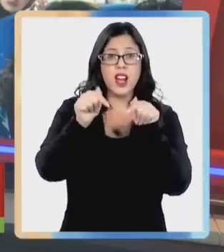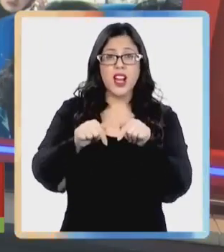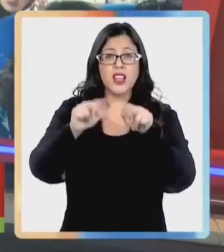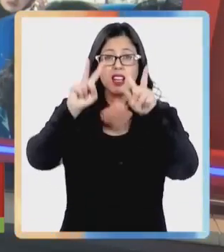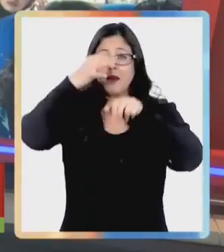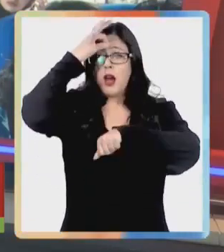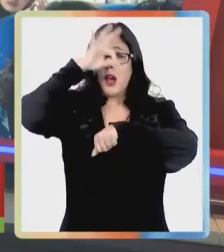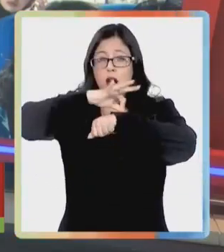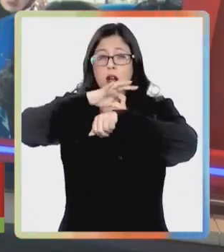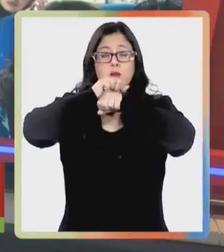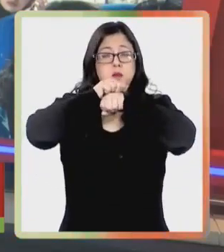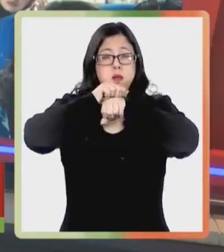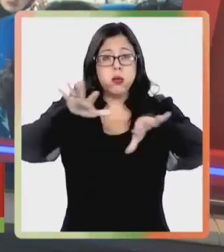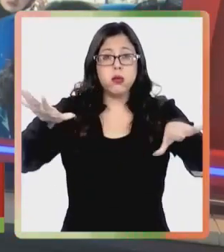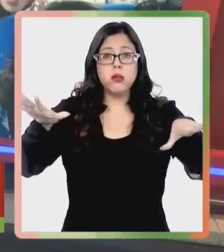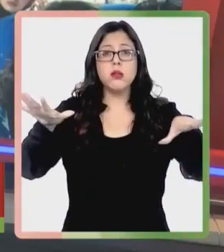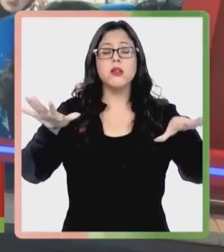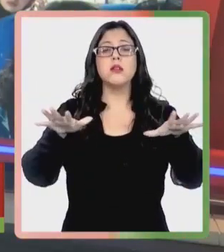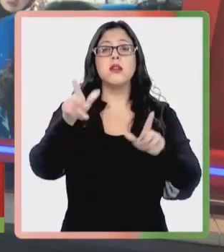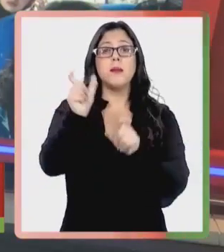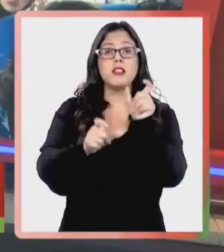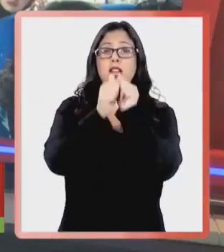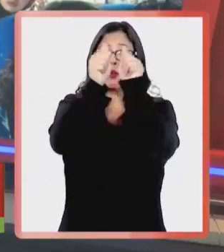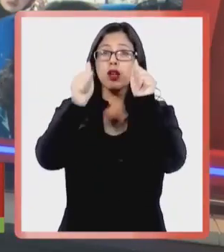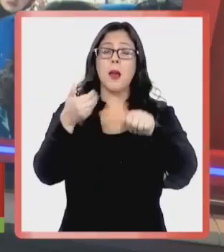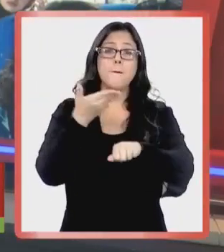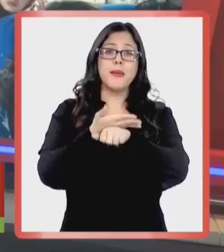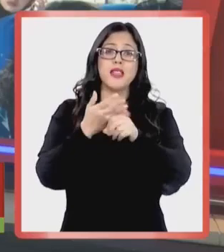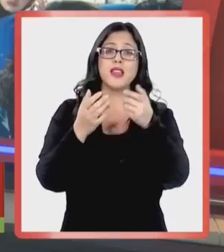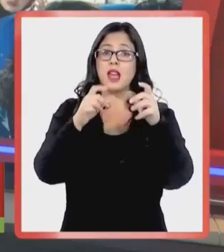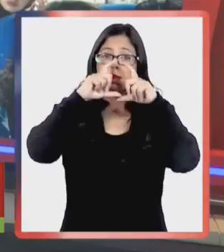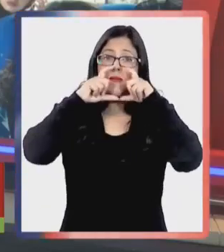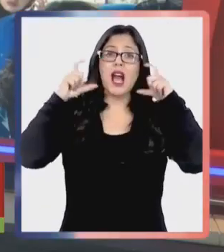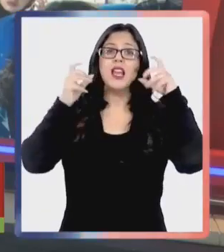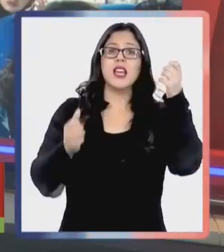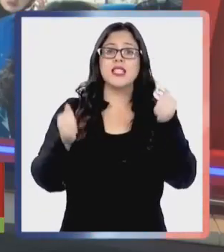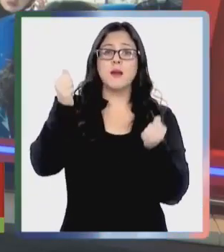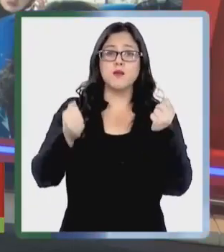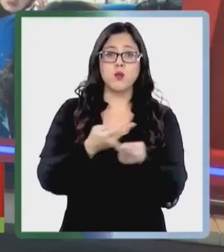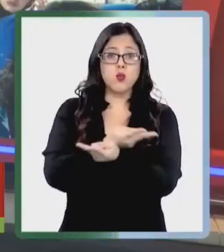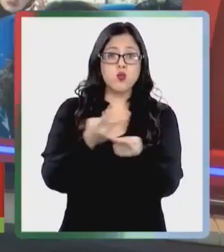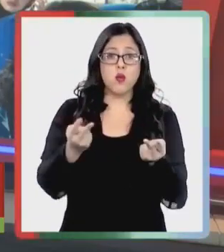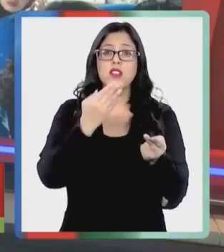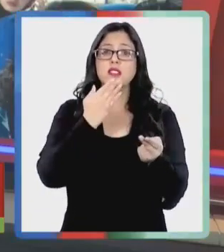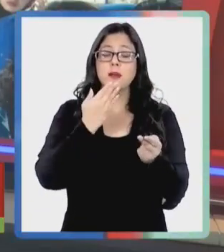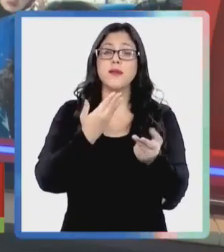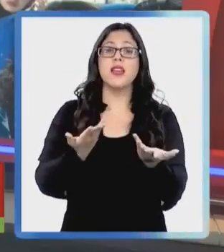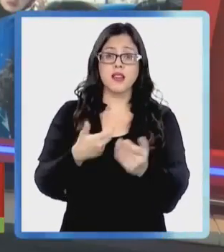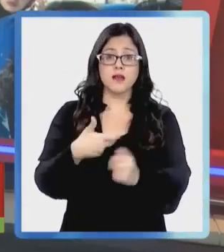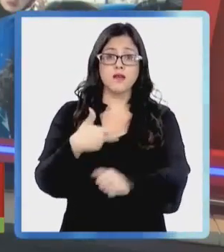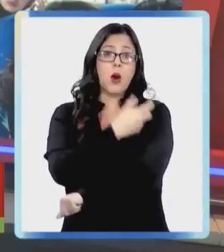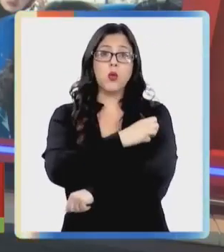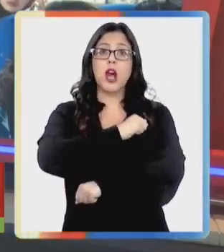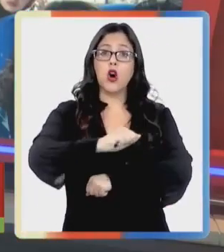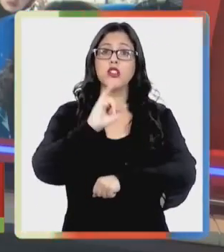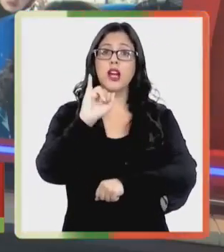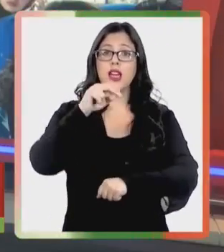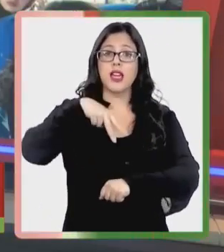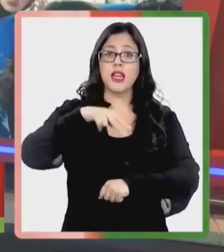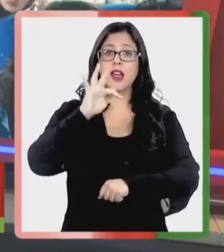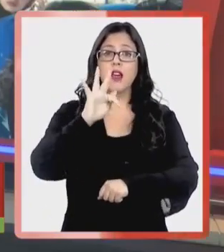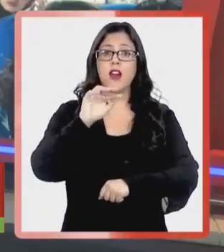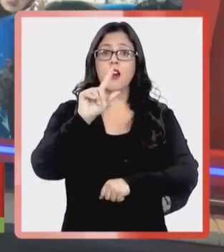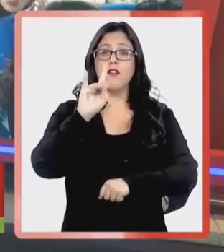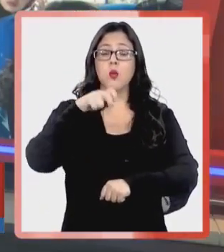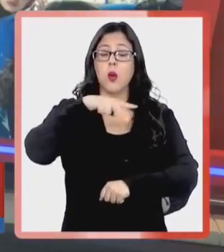mayor circulación de virus respiratorios, las autoridades piden usar mascarilla en el transporte público y llaman a la gente a recibir las vacunas contra la influenza